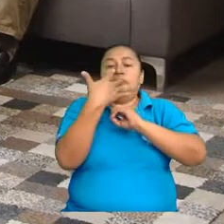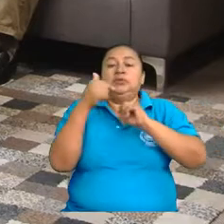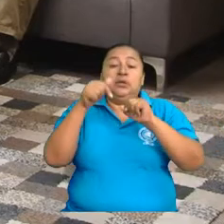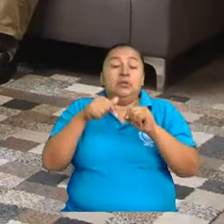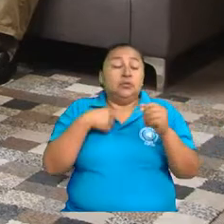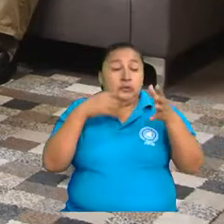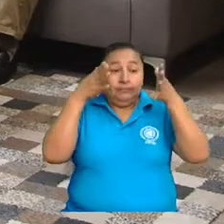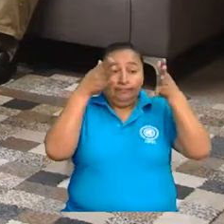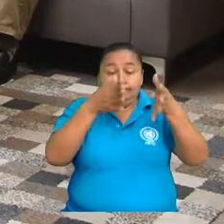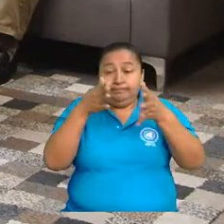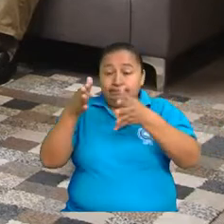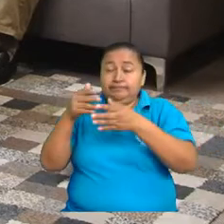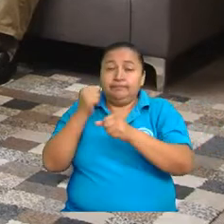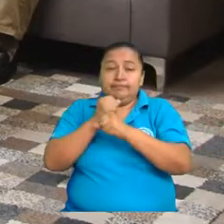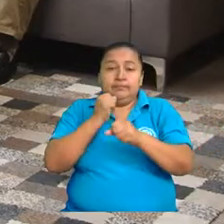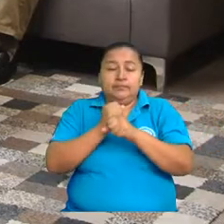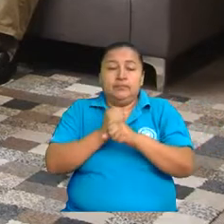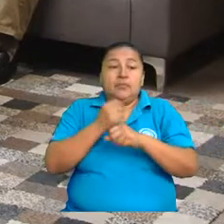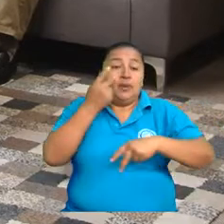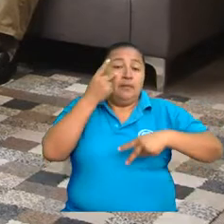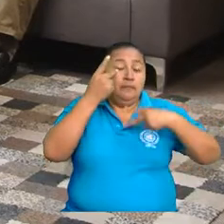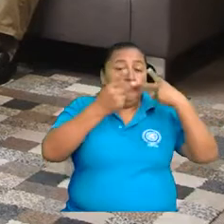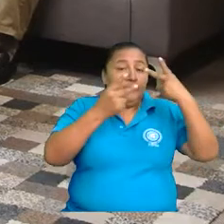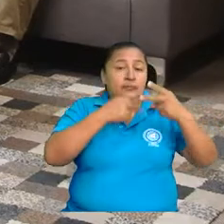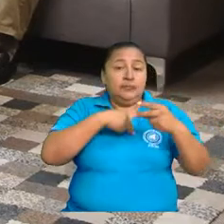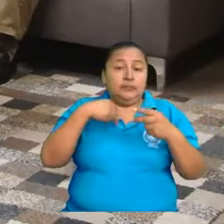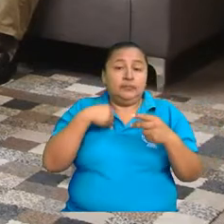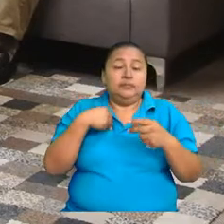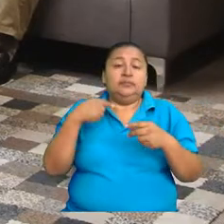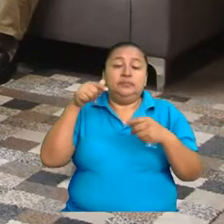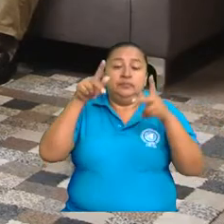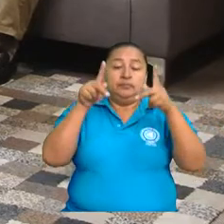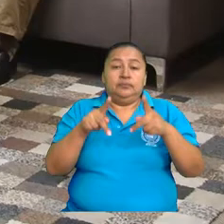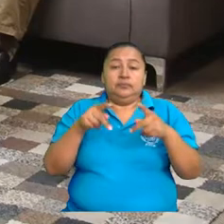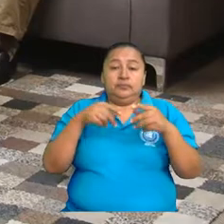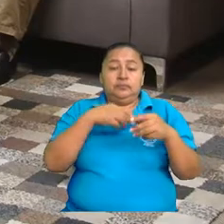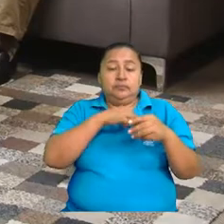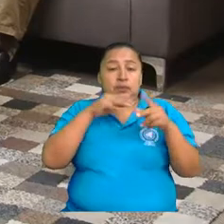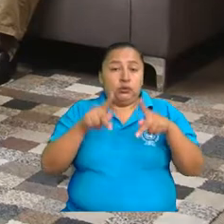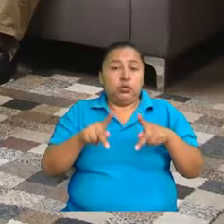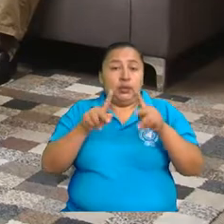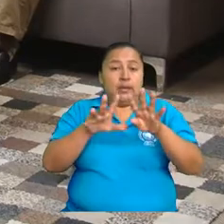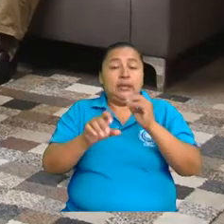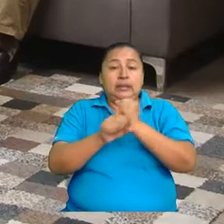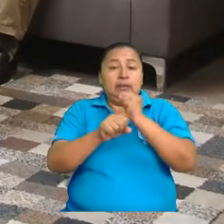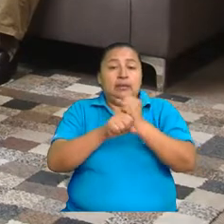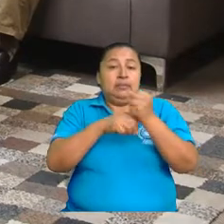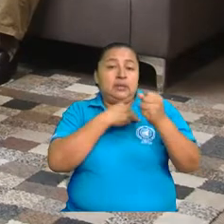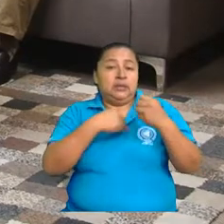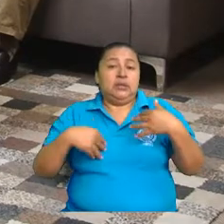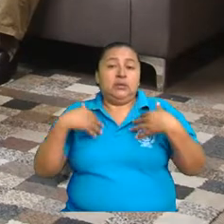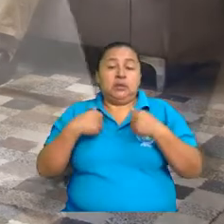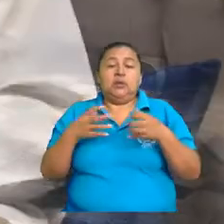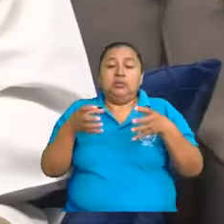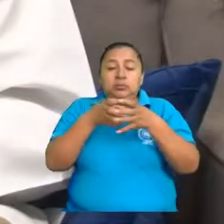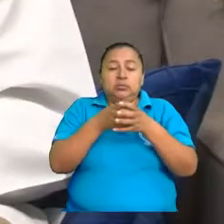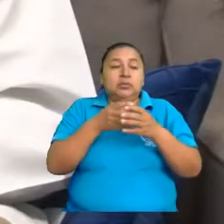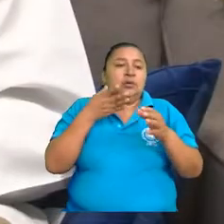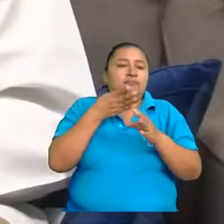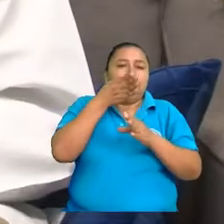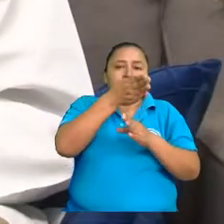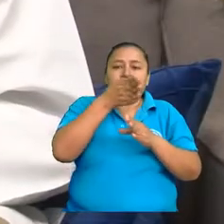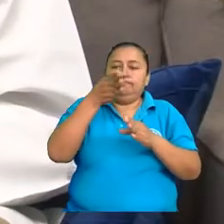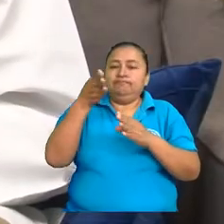abordajes integrales. En las visitas que andamos haciendo de parte del personal de salud, visitas casa a casa,